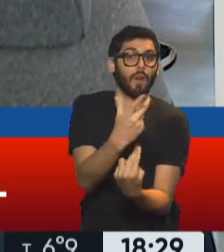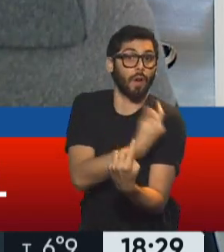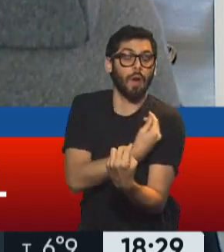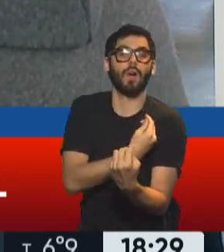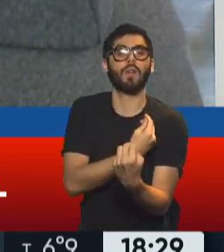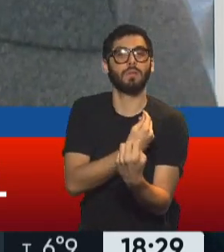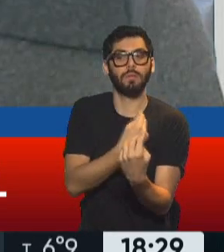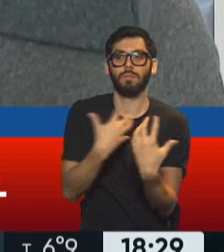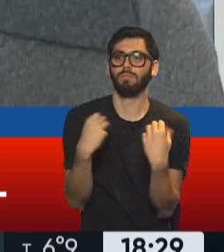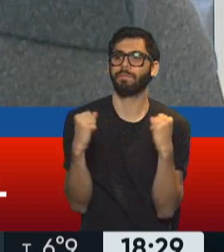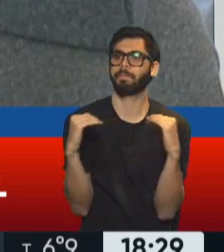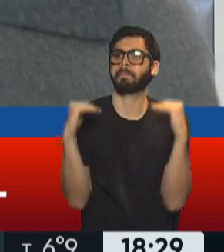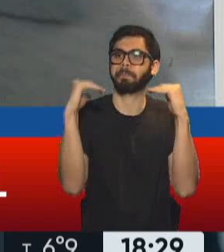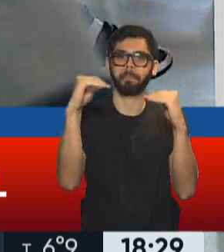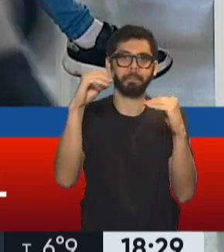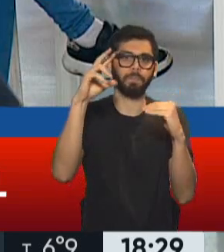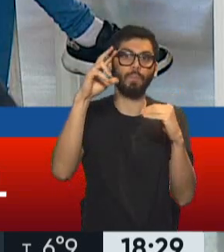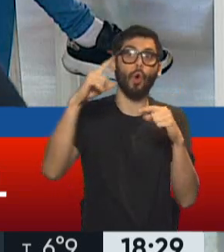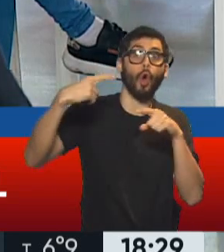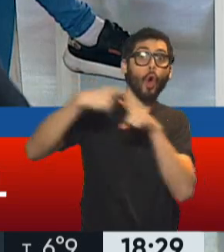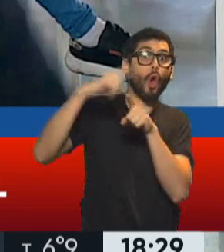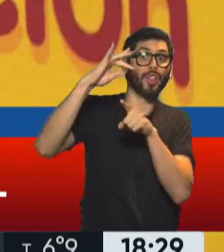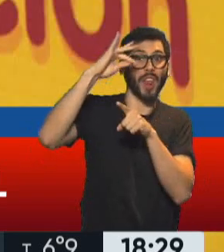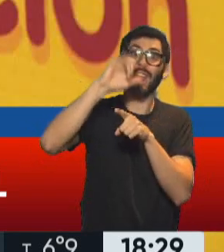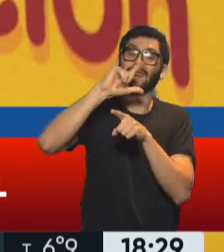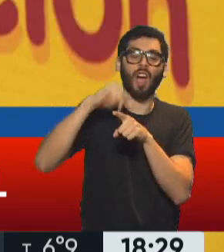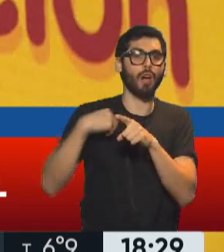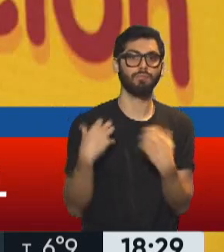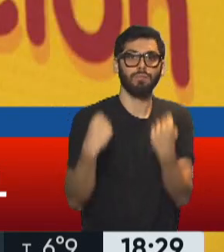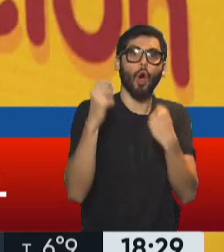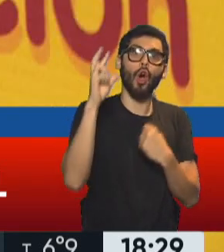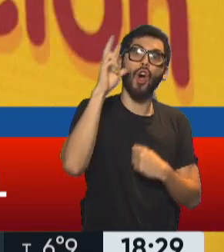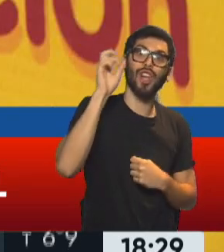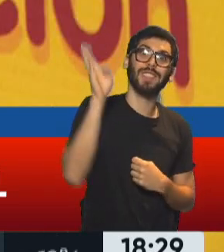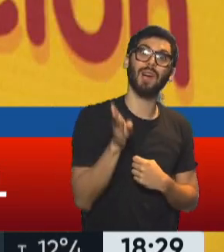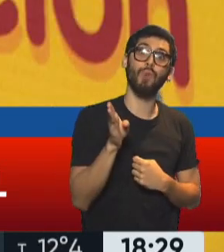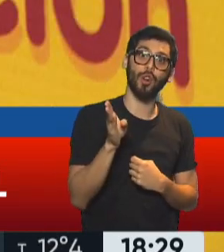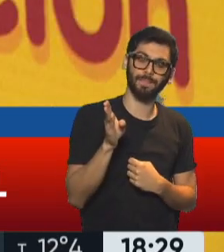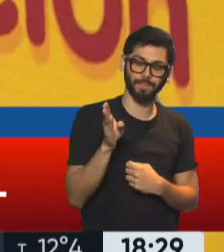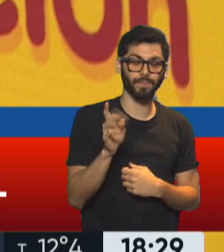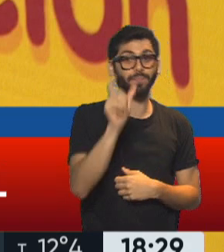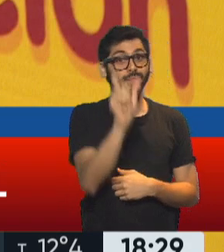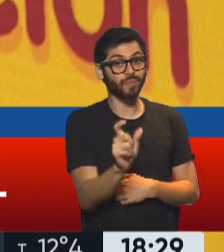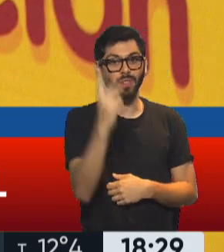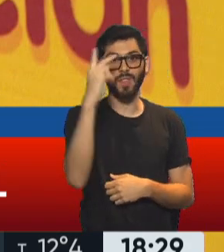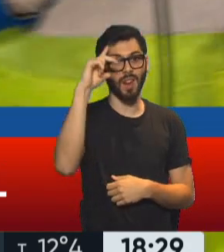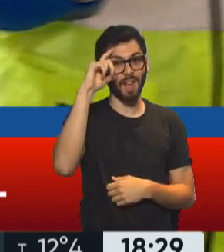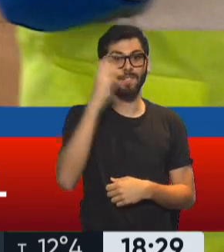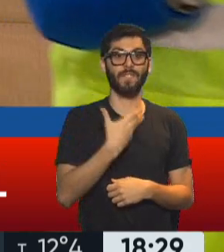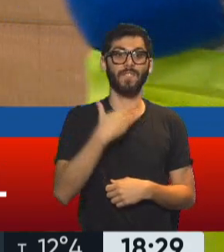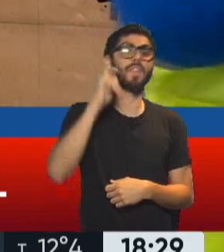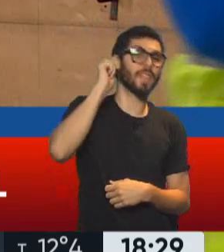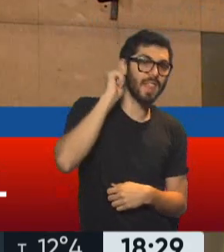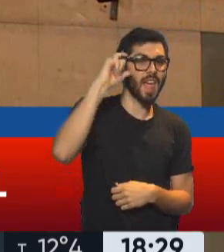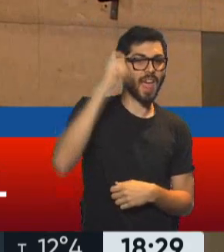Delta trepa al 80%. Además, Hefner se refirió a la importancia de la vacunación en niños y adolescentes